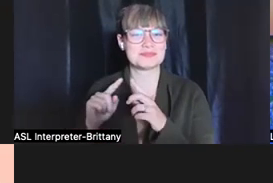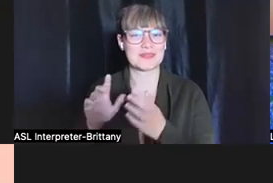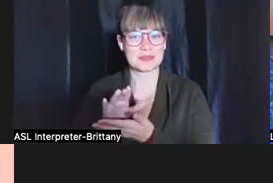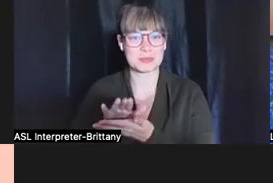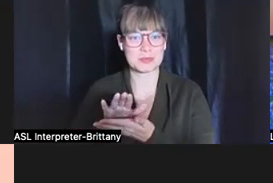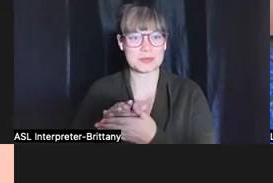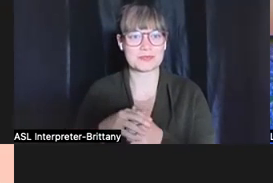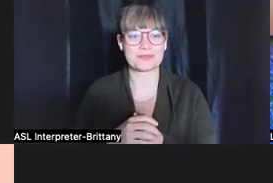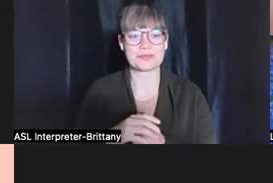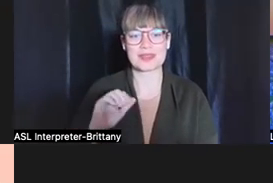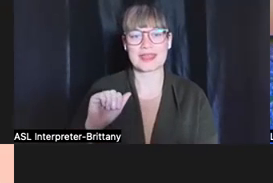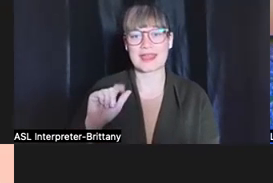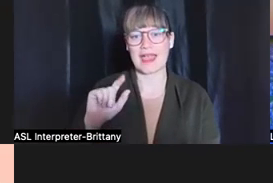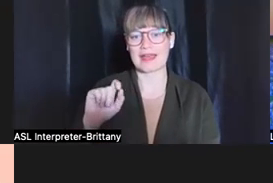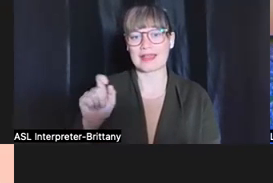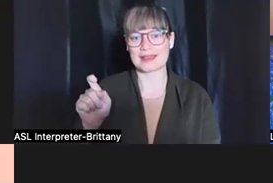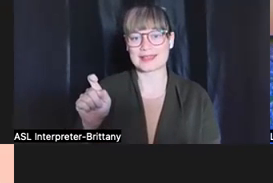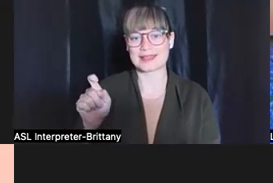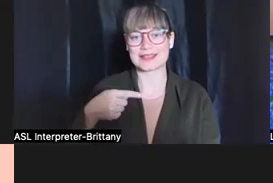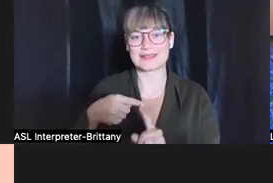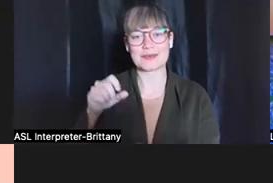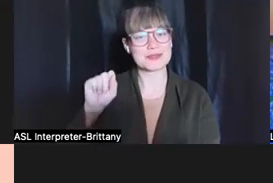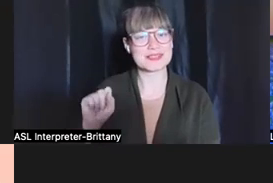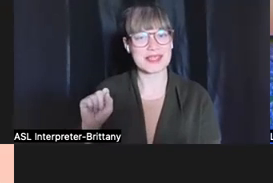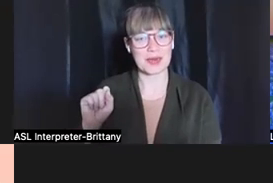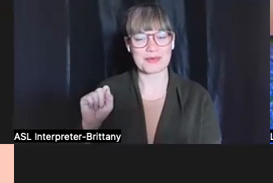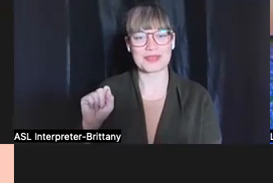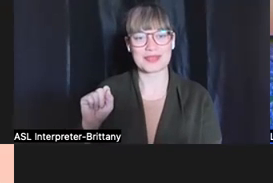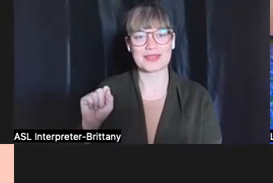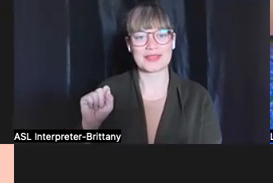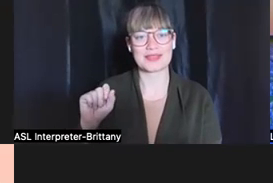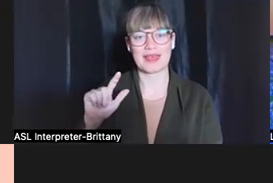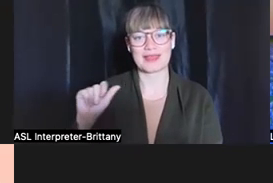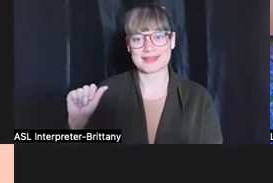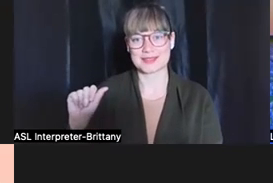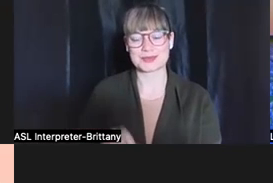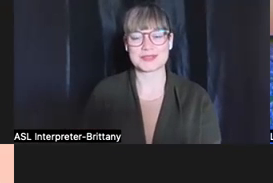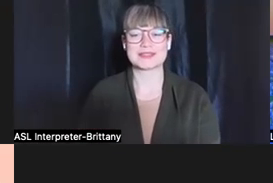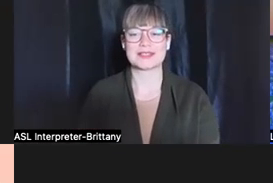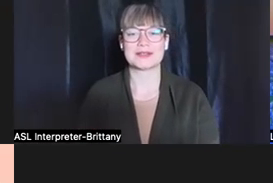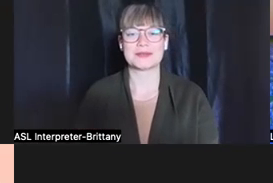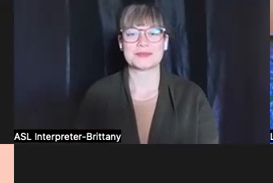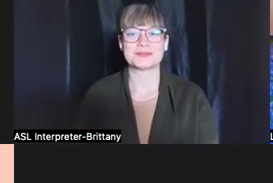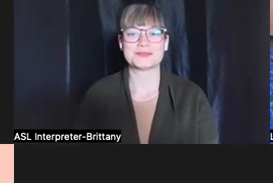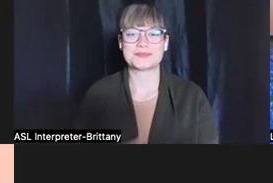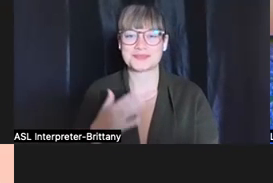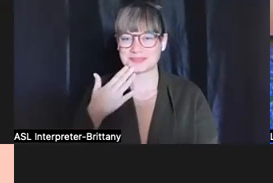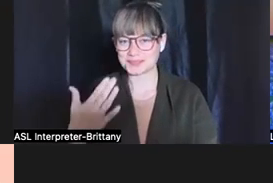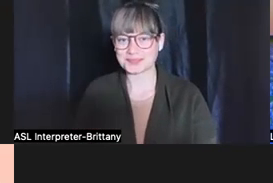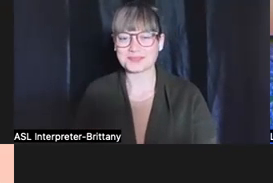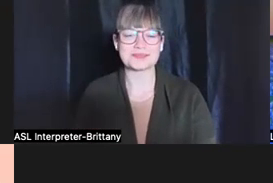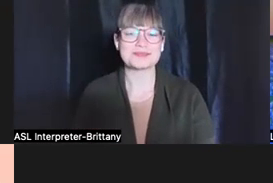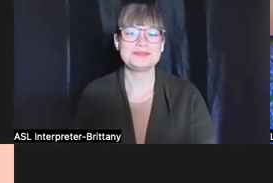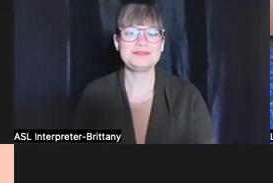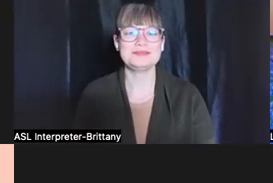Union, Alex del sur de Los Ángeles y Historical Central Avenue.